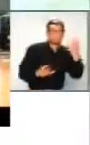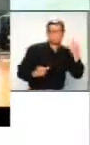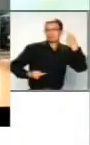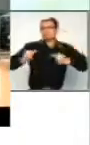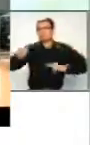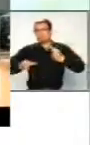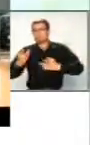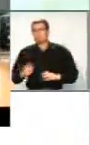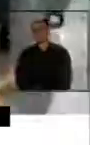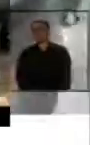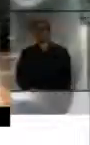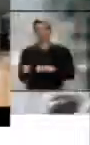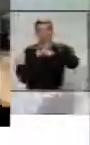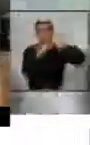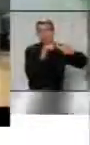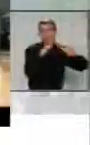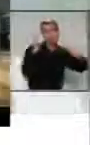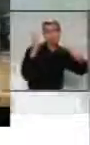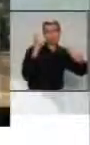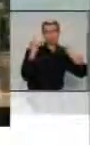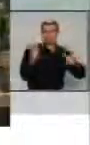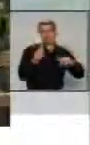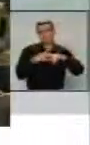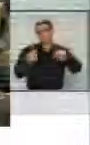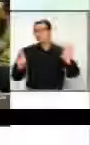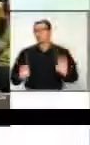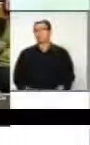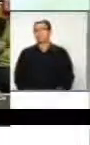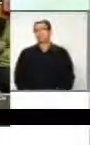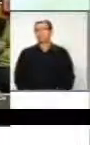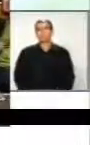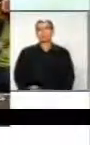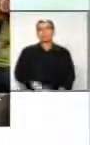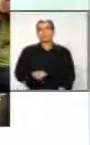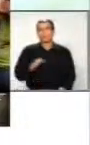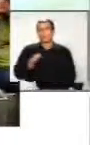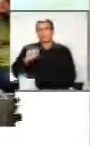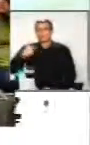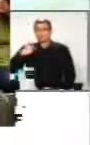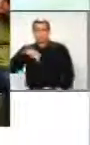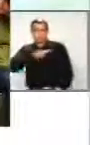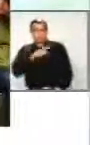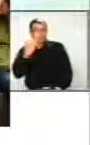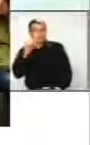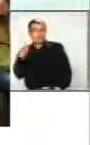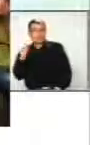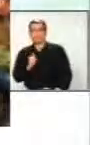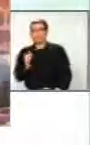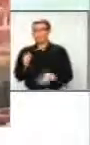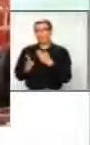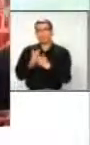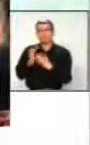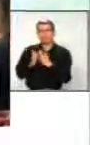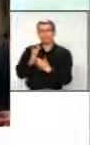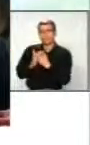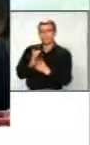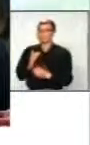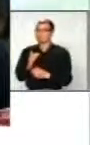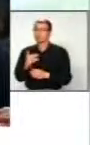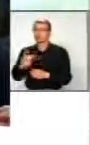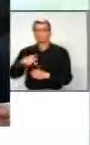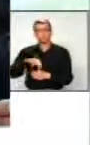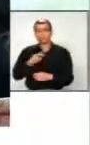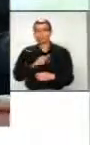masculino. Esto hace de pronto que para nosotras sea más fácil que nos tiren el anzuelo y nosotras